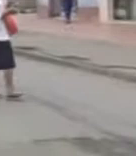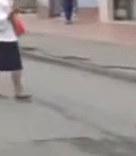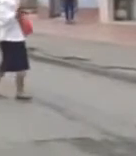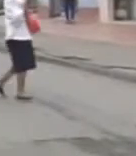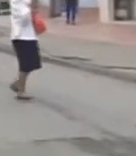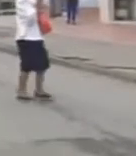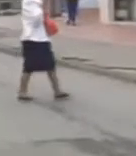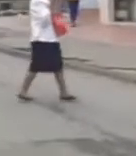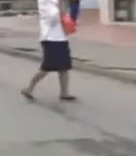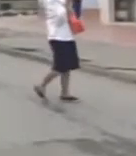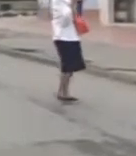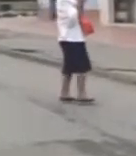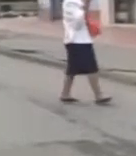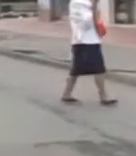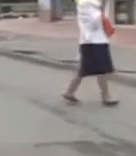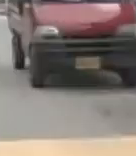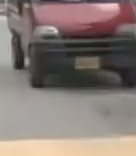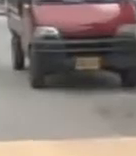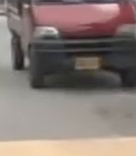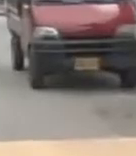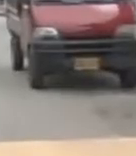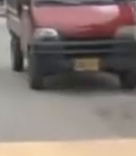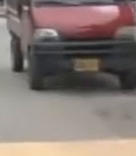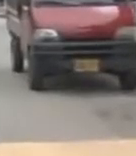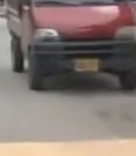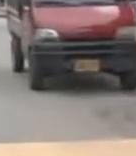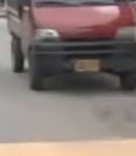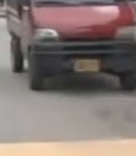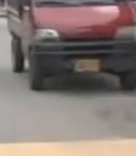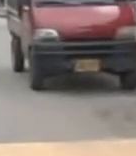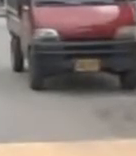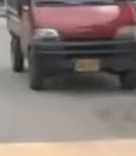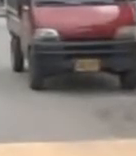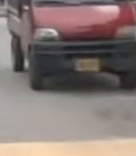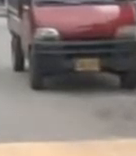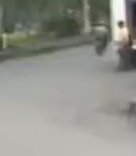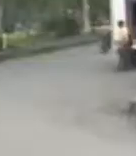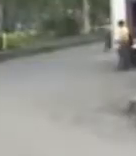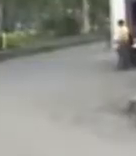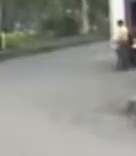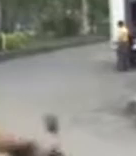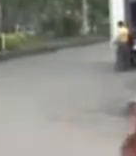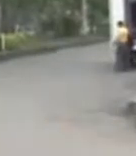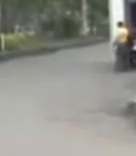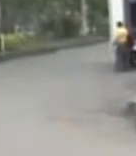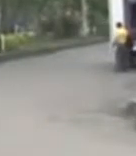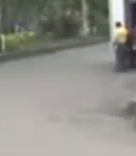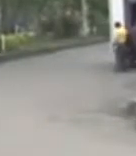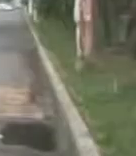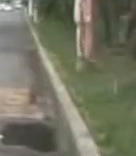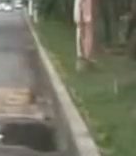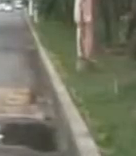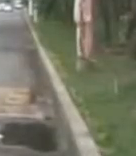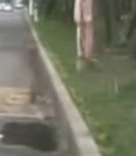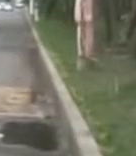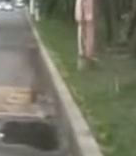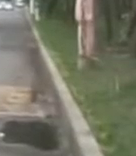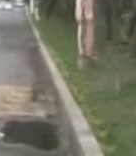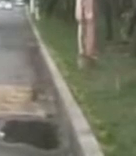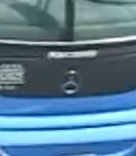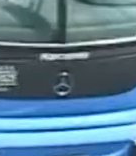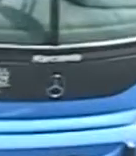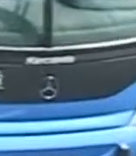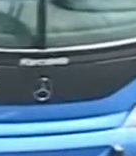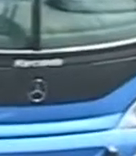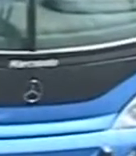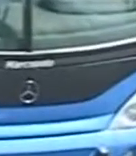esta comuna, que comprende barrios como Unión de Vivienda Popular, República de Israel, Mariano Ramos, Alborada y Ciudad 2000, Metro Cali